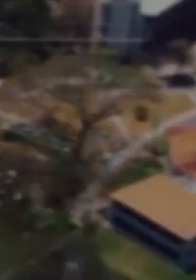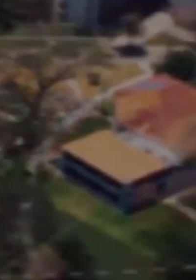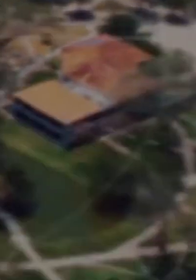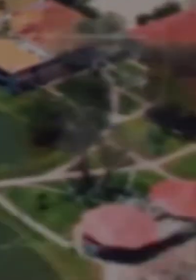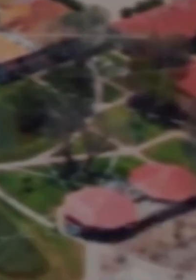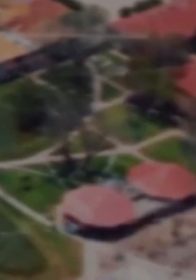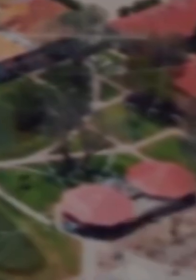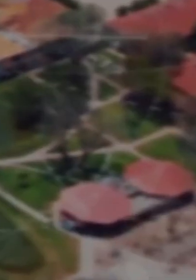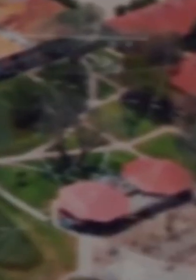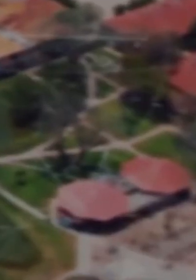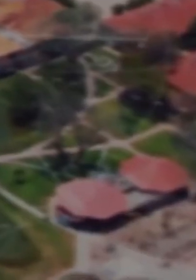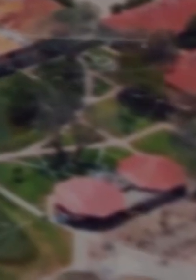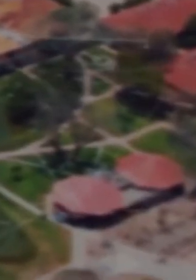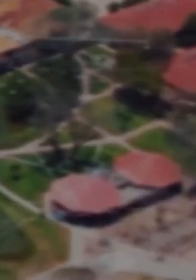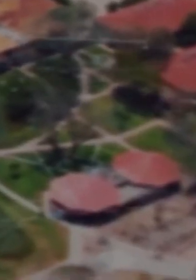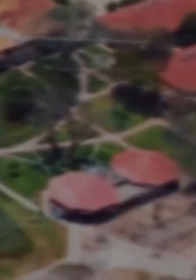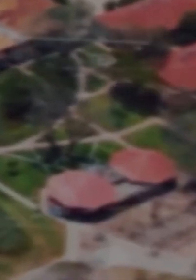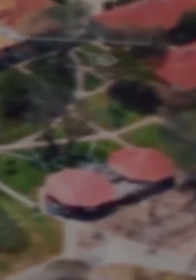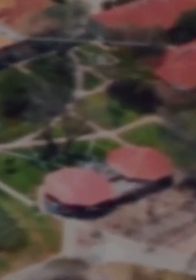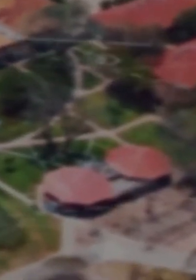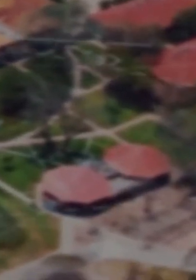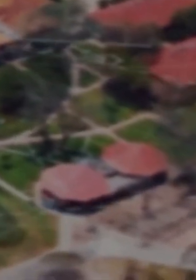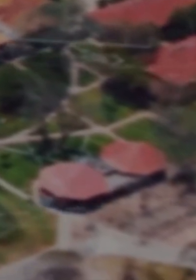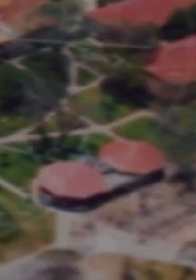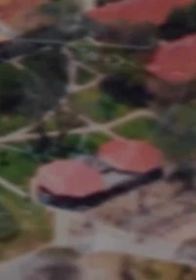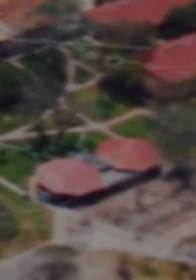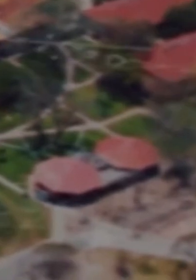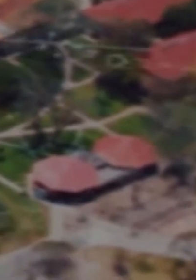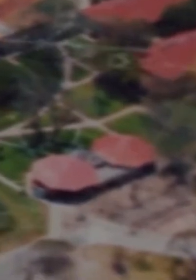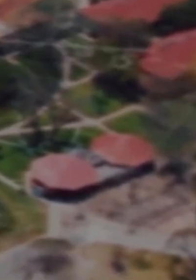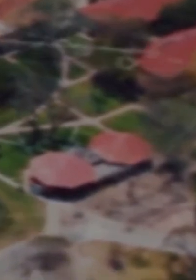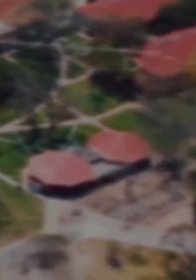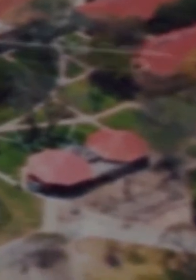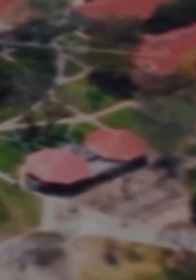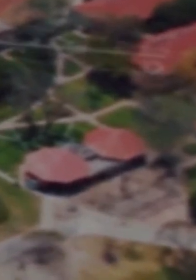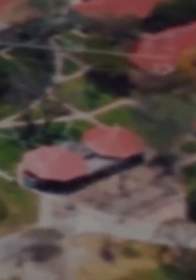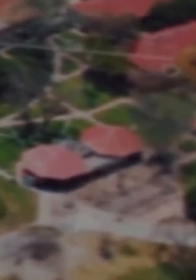Gracias por Gracias por ver